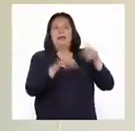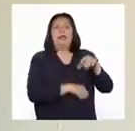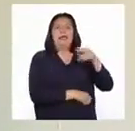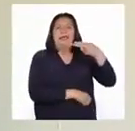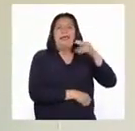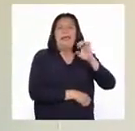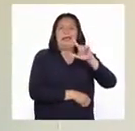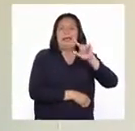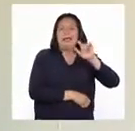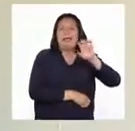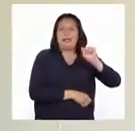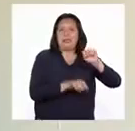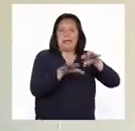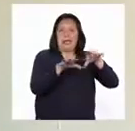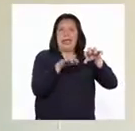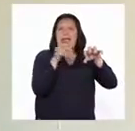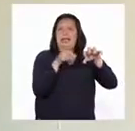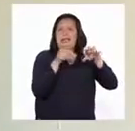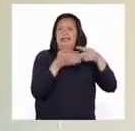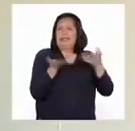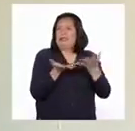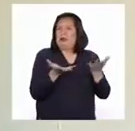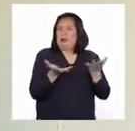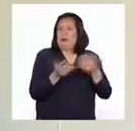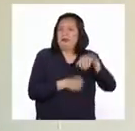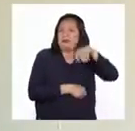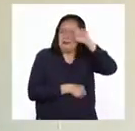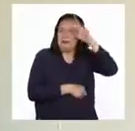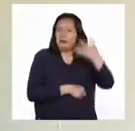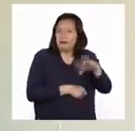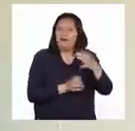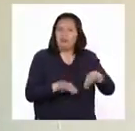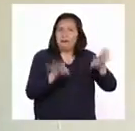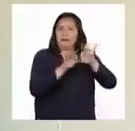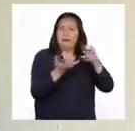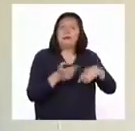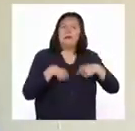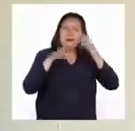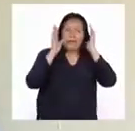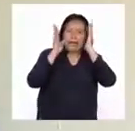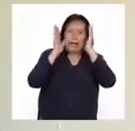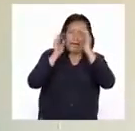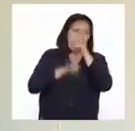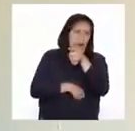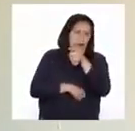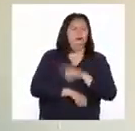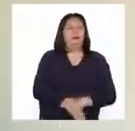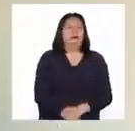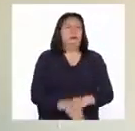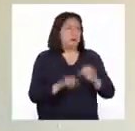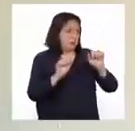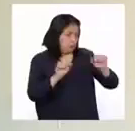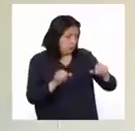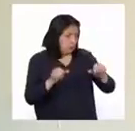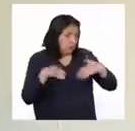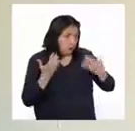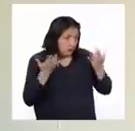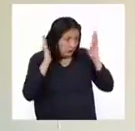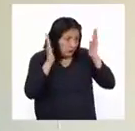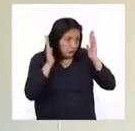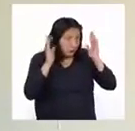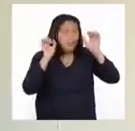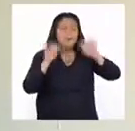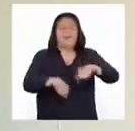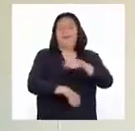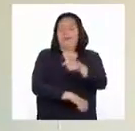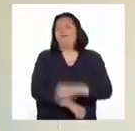Las heladas son un evento muy importante que ocurre en nuestro país, así que vamos a prestar mucha atención. ¿Podemos hacerlo? ¡Claro